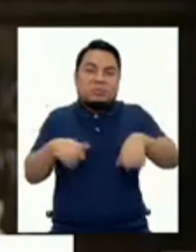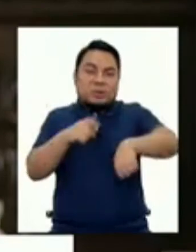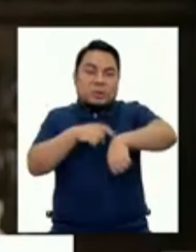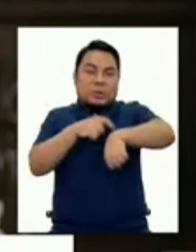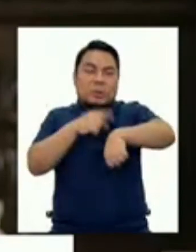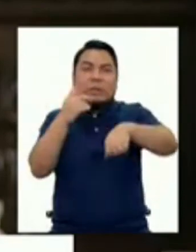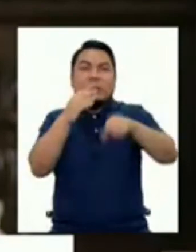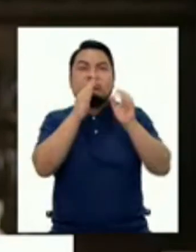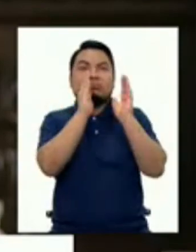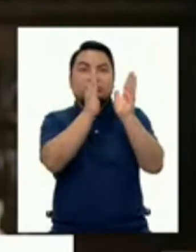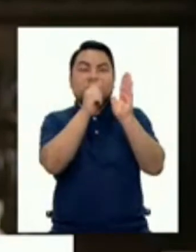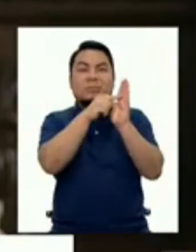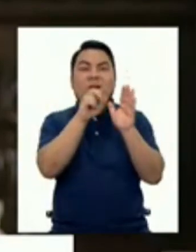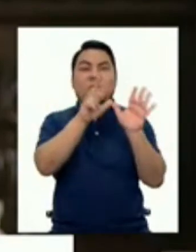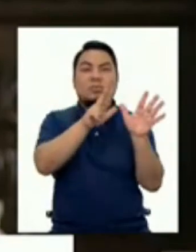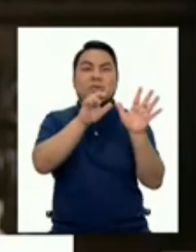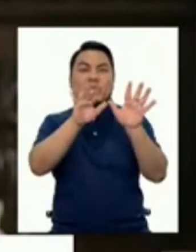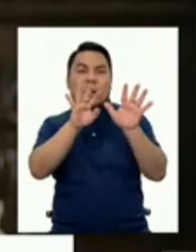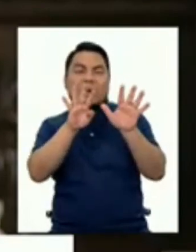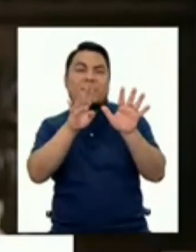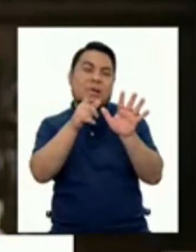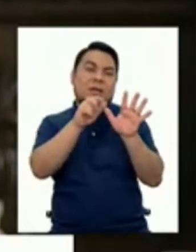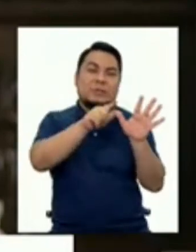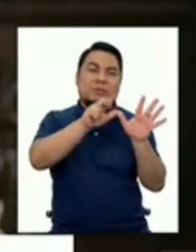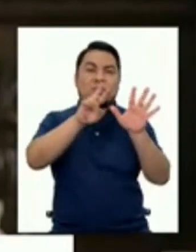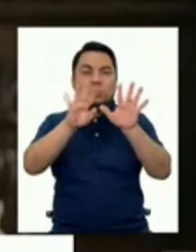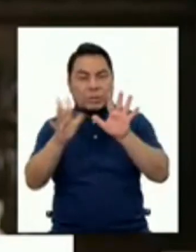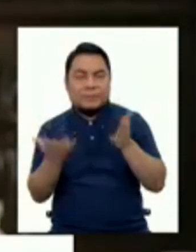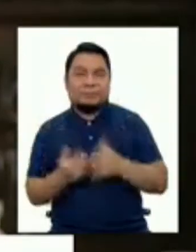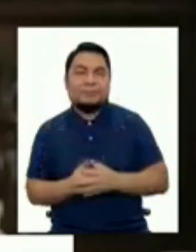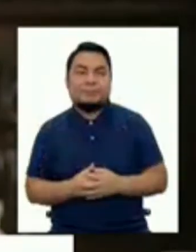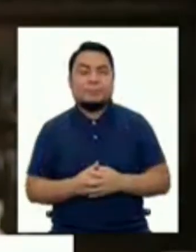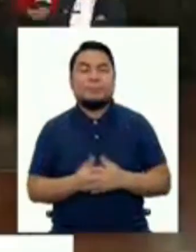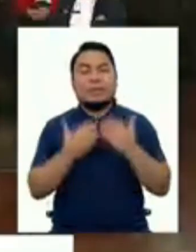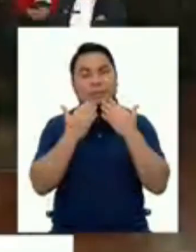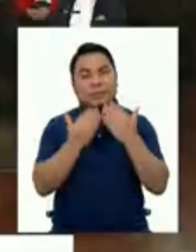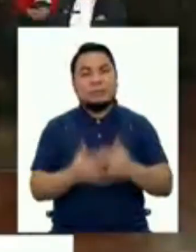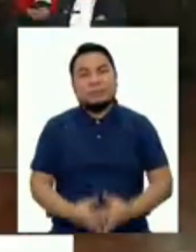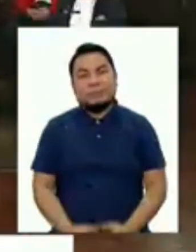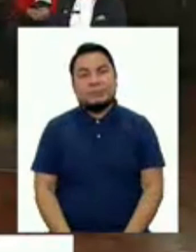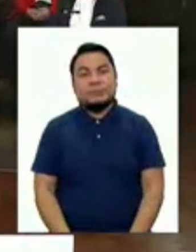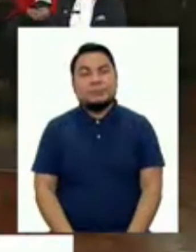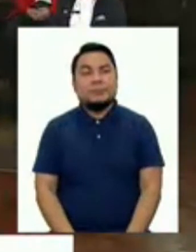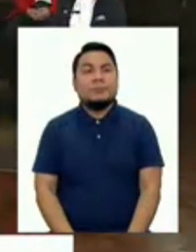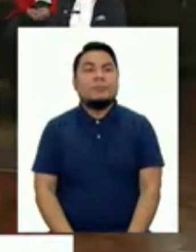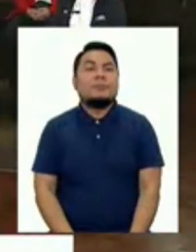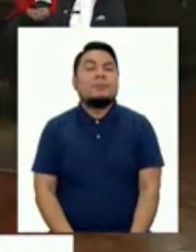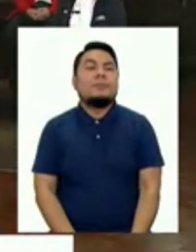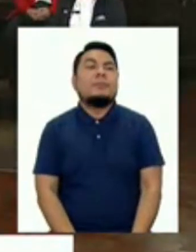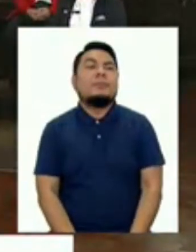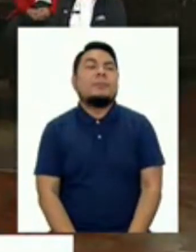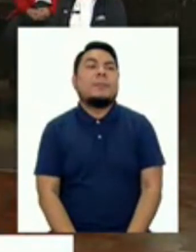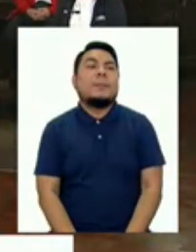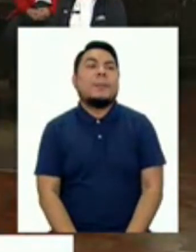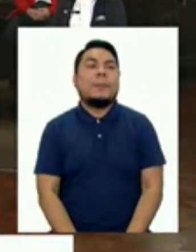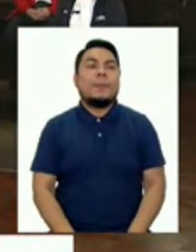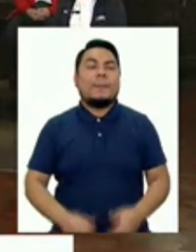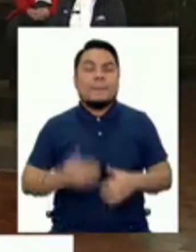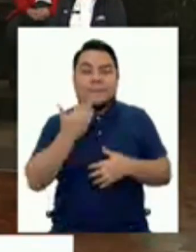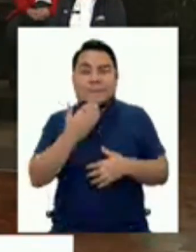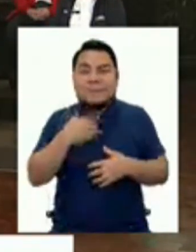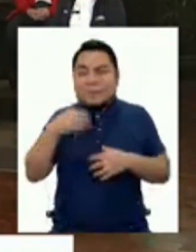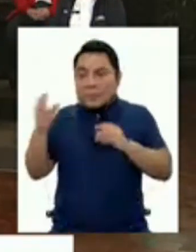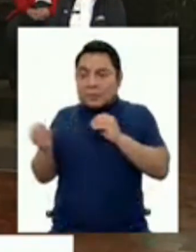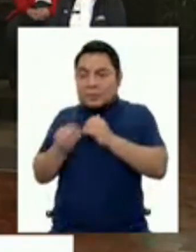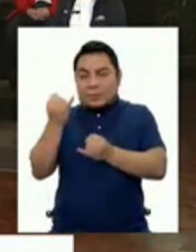los momentos de mayor riesgo en el transporte de las personas. Gracias. Muchas gracias. Un comentario